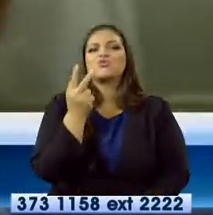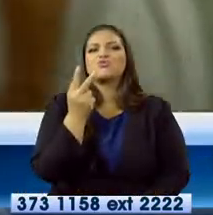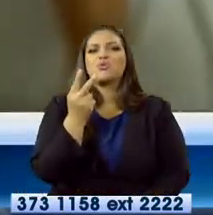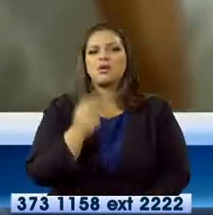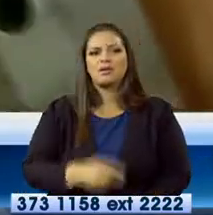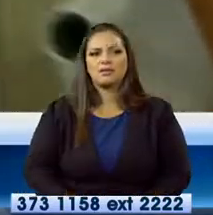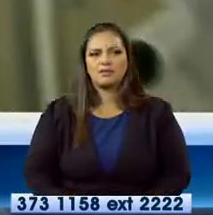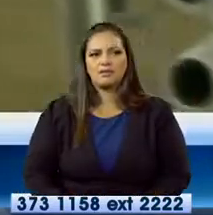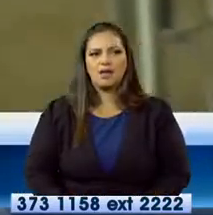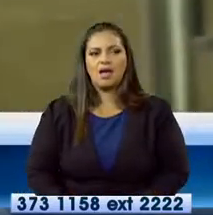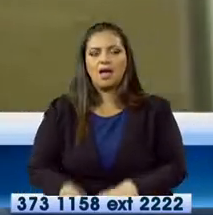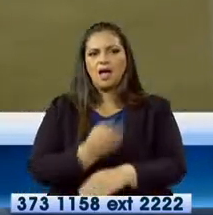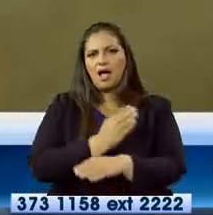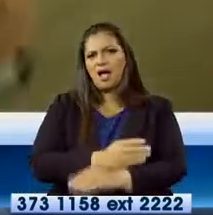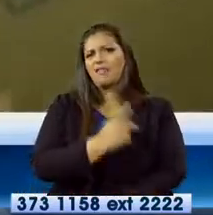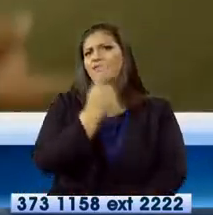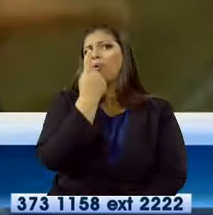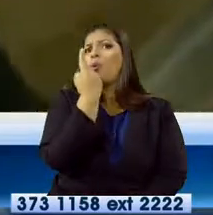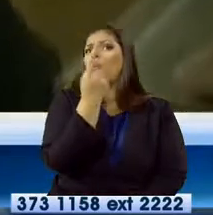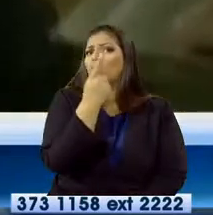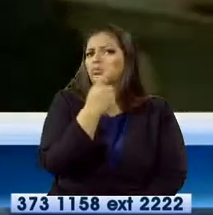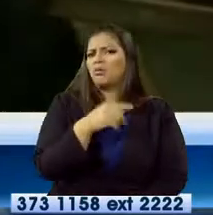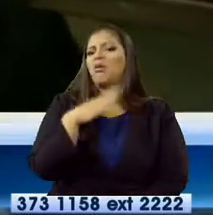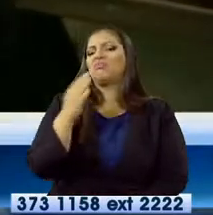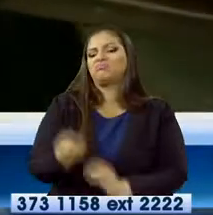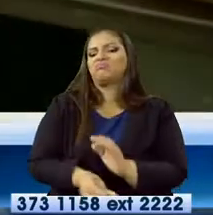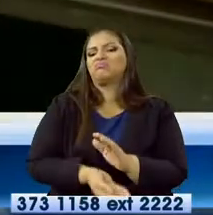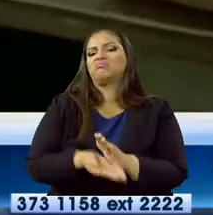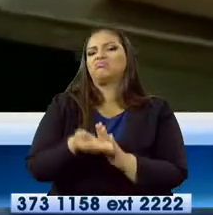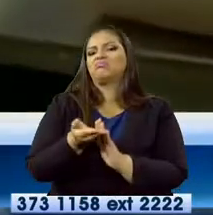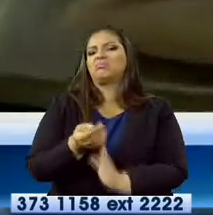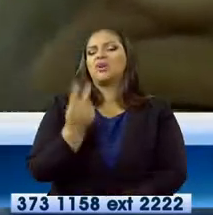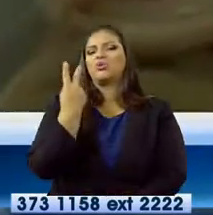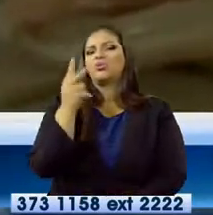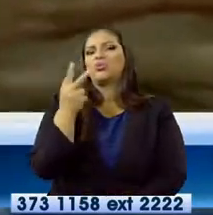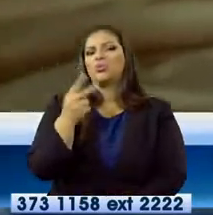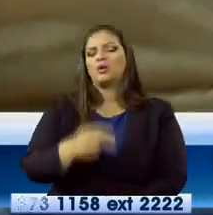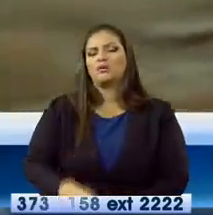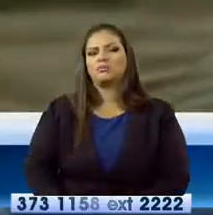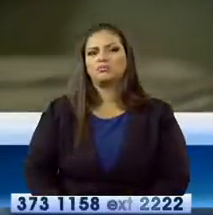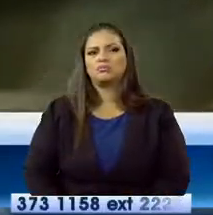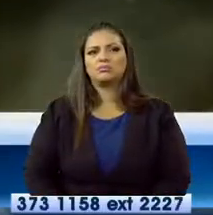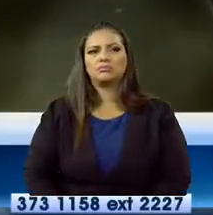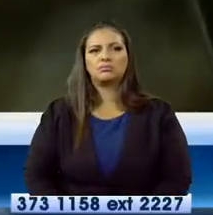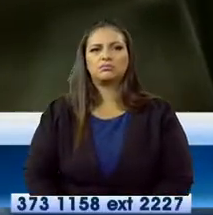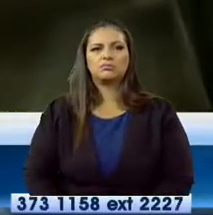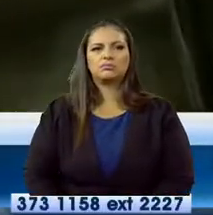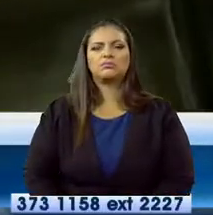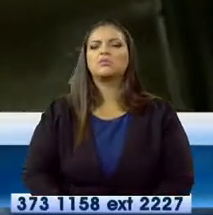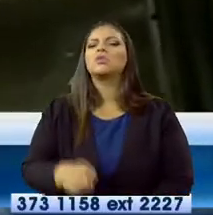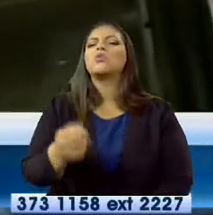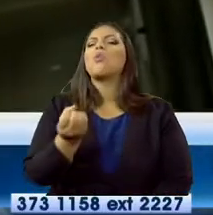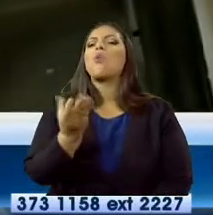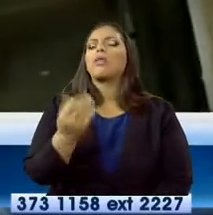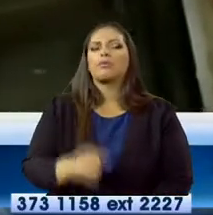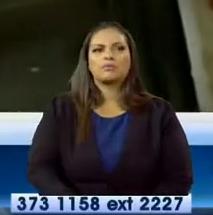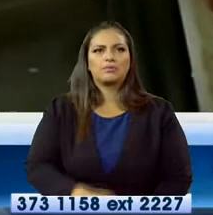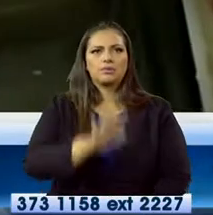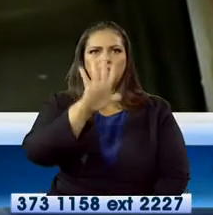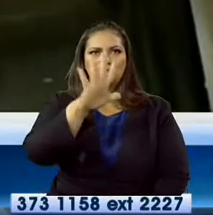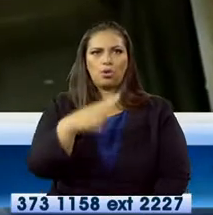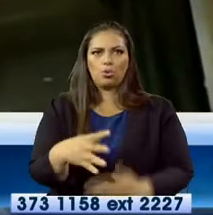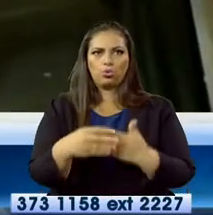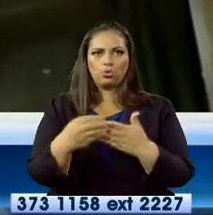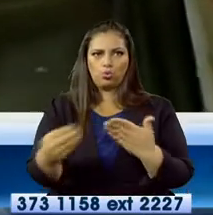estaba. $1. Esto es pesca blanca, claro, pues. Esa es la pesca blanca. ¿Y esto qué es, amigo? Picudo. ¿Cómo está la libra picudo? $5. Esa